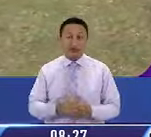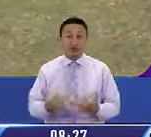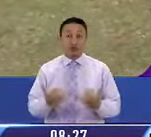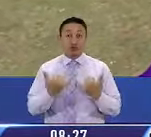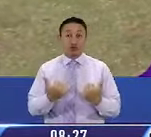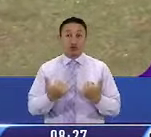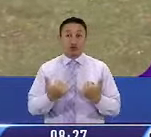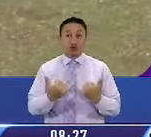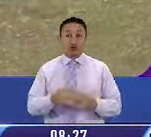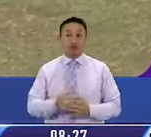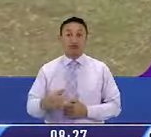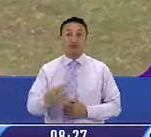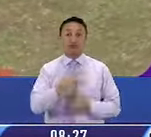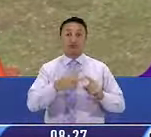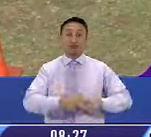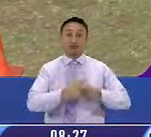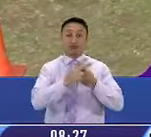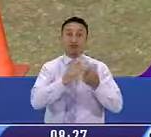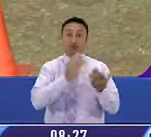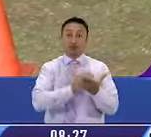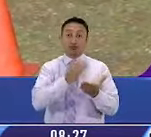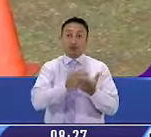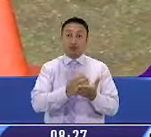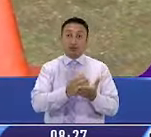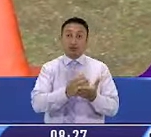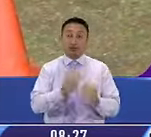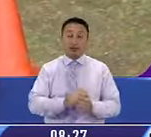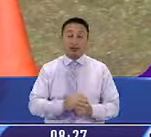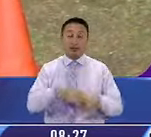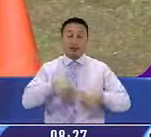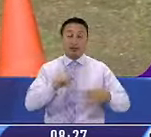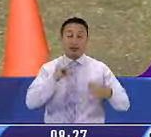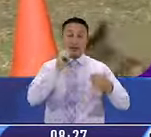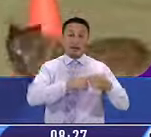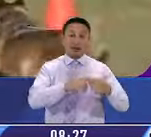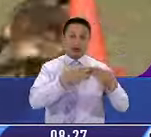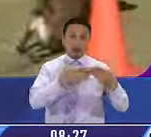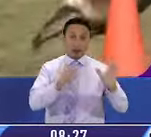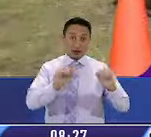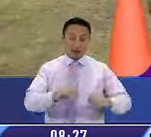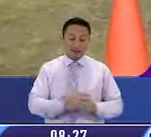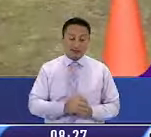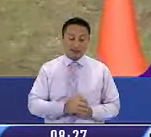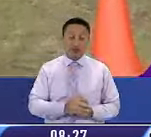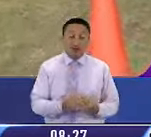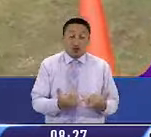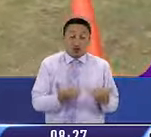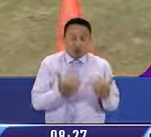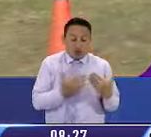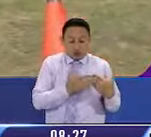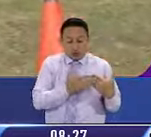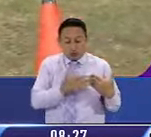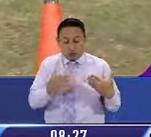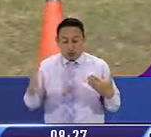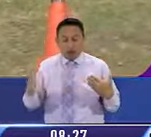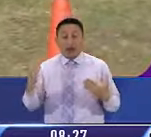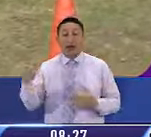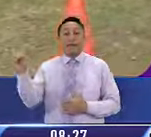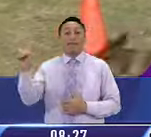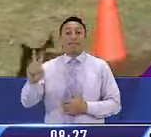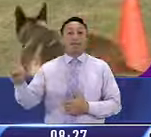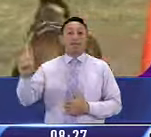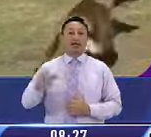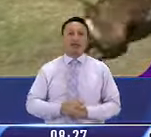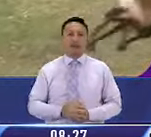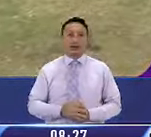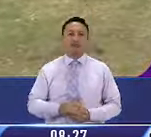igual iniciamos hoy el curso y están abiertas las inscripciones a partir de hoy hasta el día viernes.